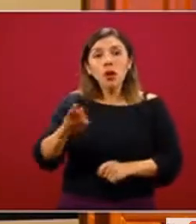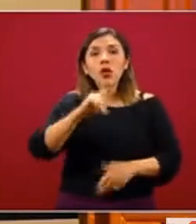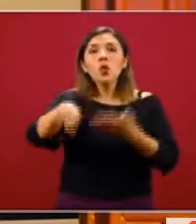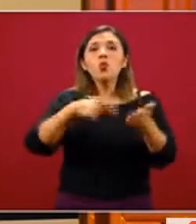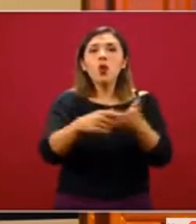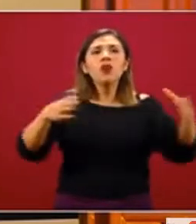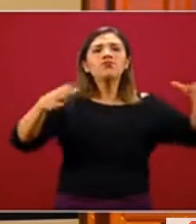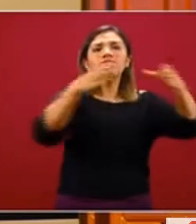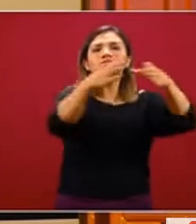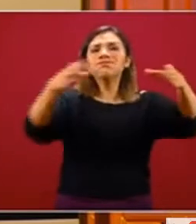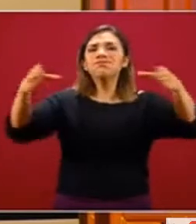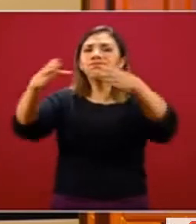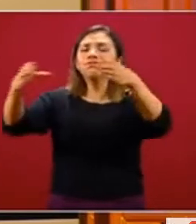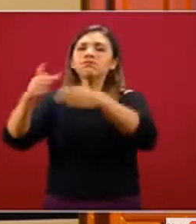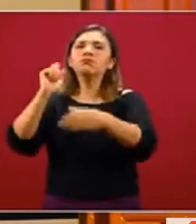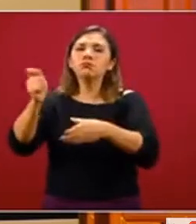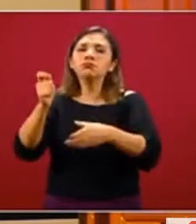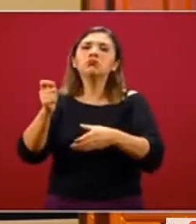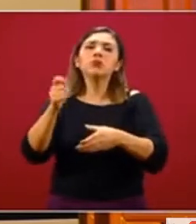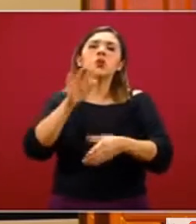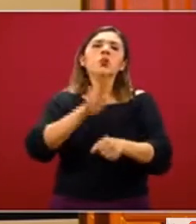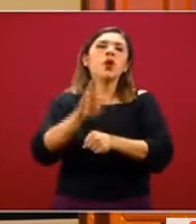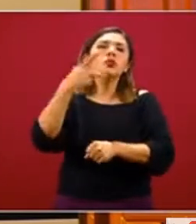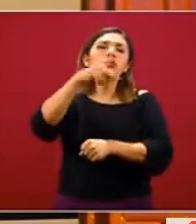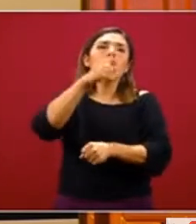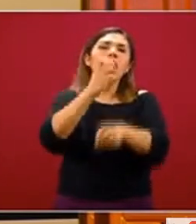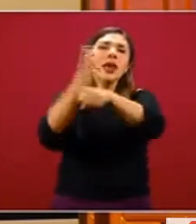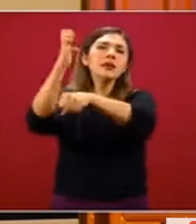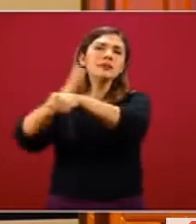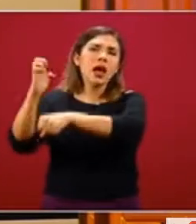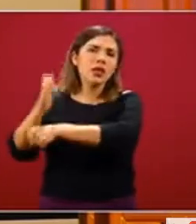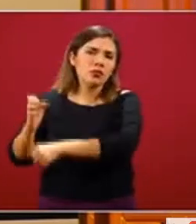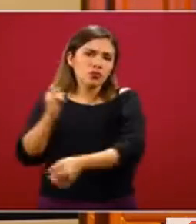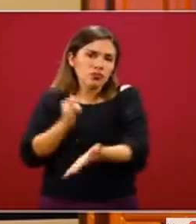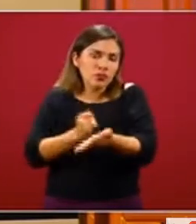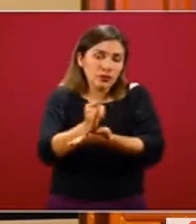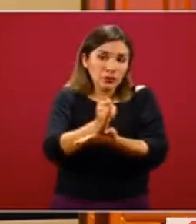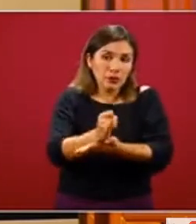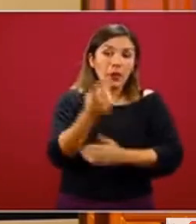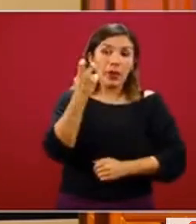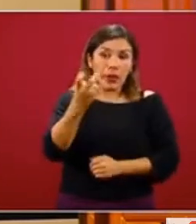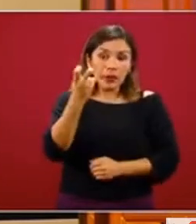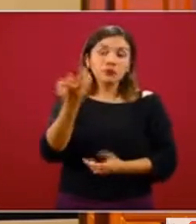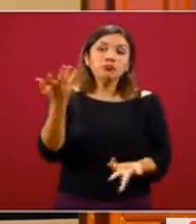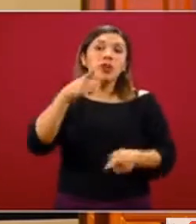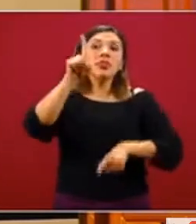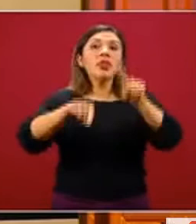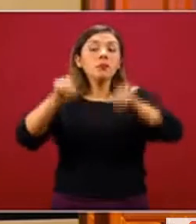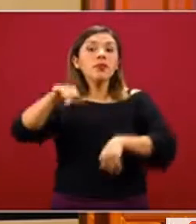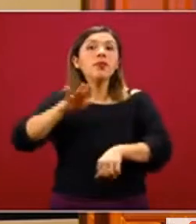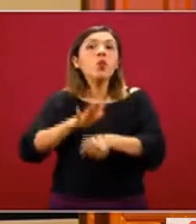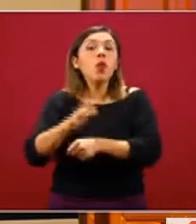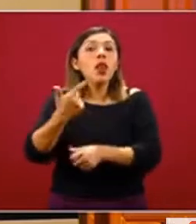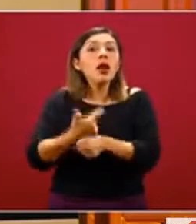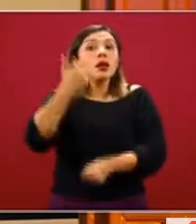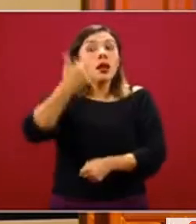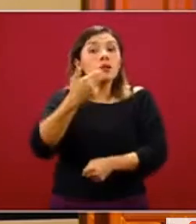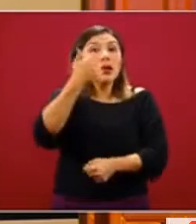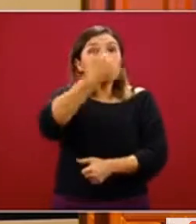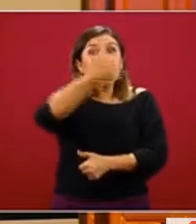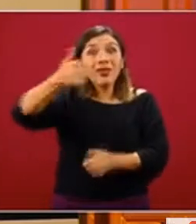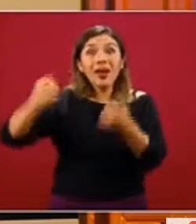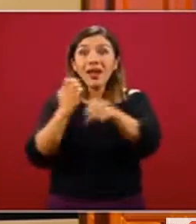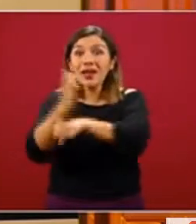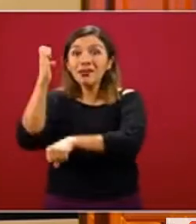regionalizadas a nivel mínimo de entidad federativa, y entonces así, dependiendo del riesgo que tenga cada una de